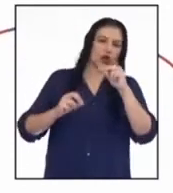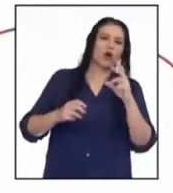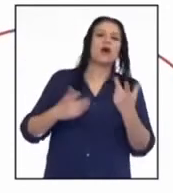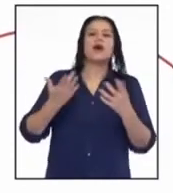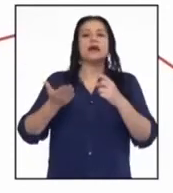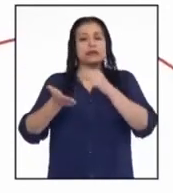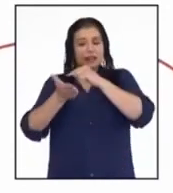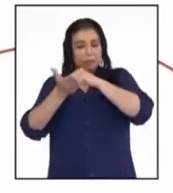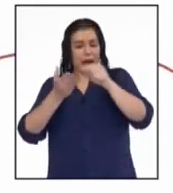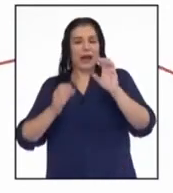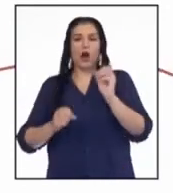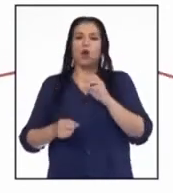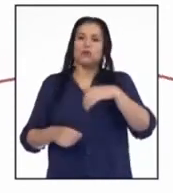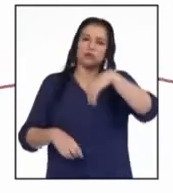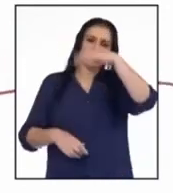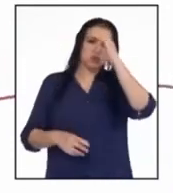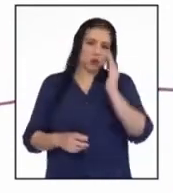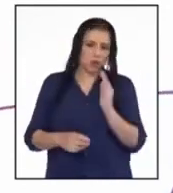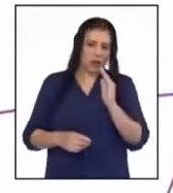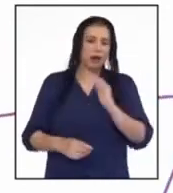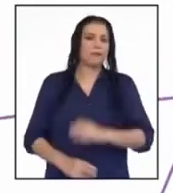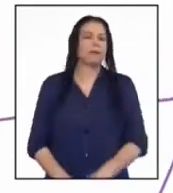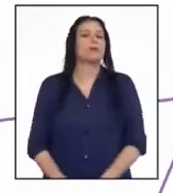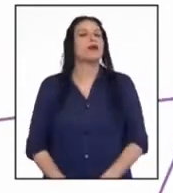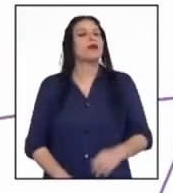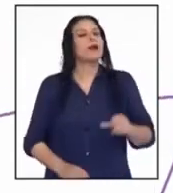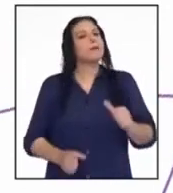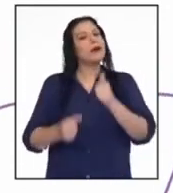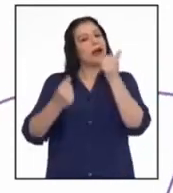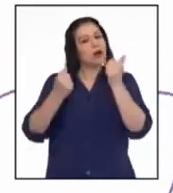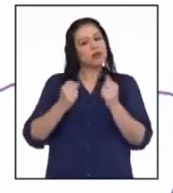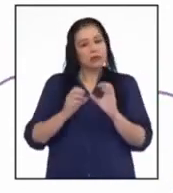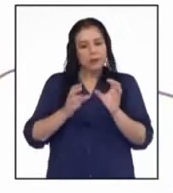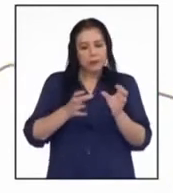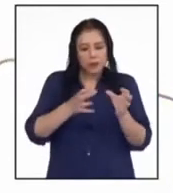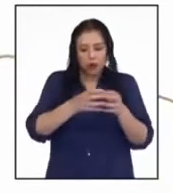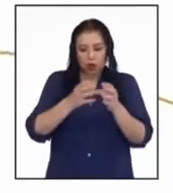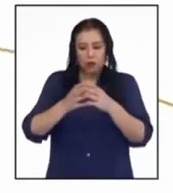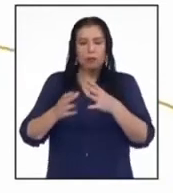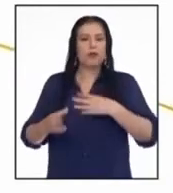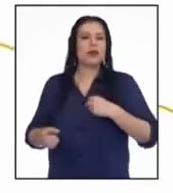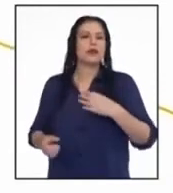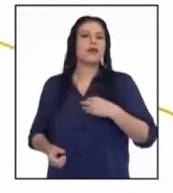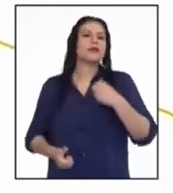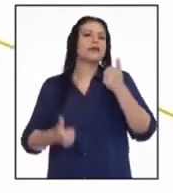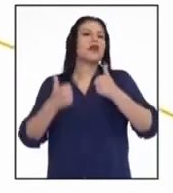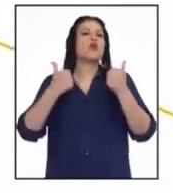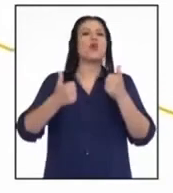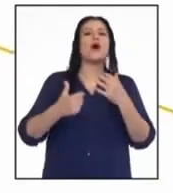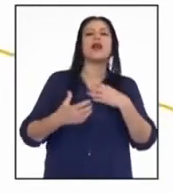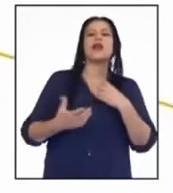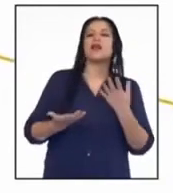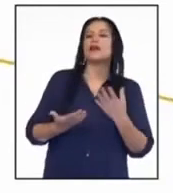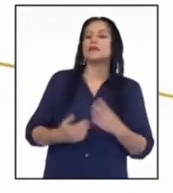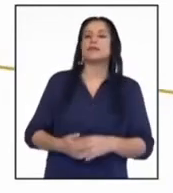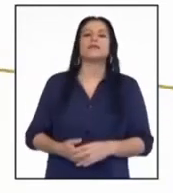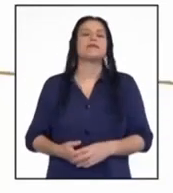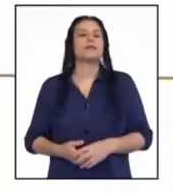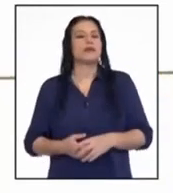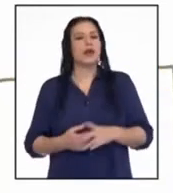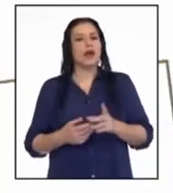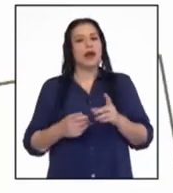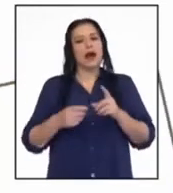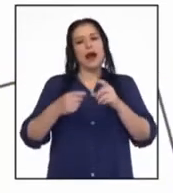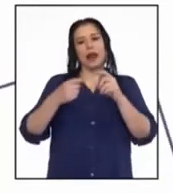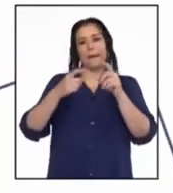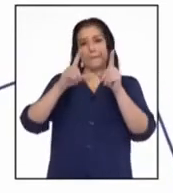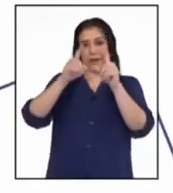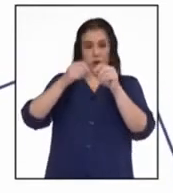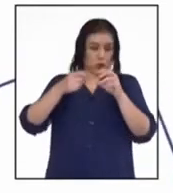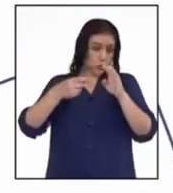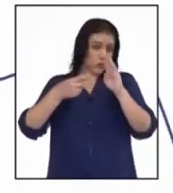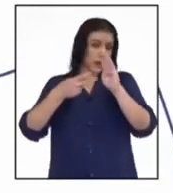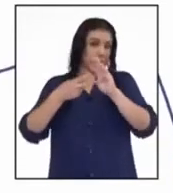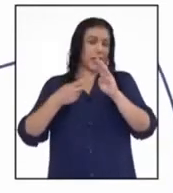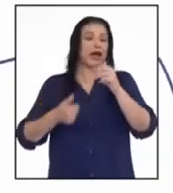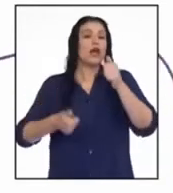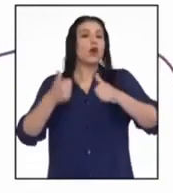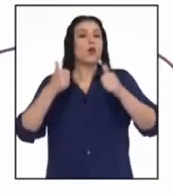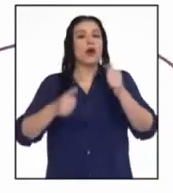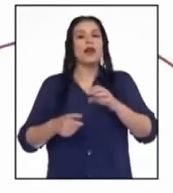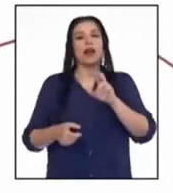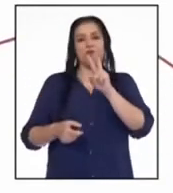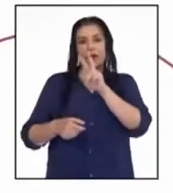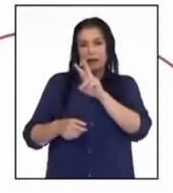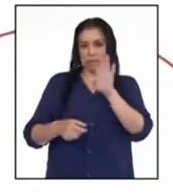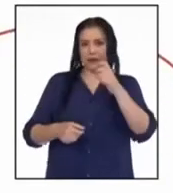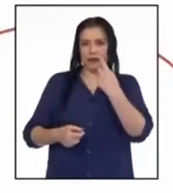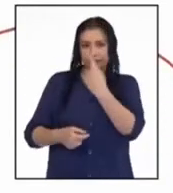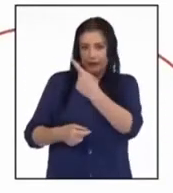nunca? Otra, para clasificarlos por edad, ¿en qué rango de edad estás? A la pregunta B, que es ¿cuál es la variable estadística